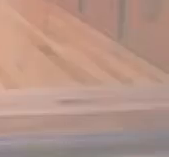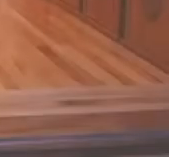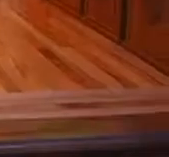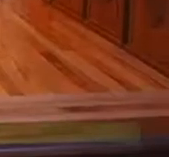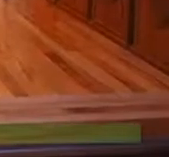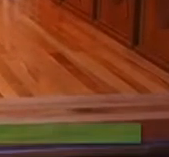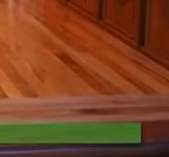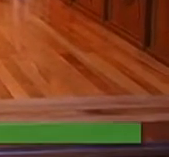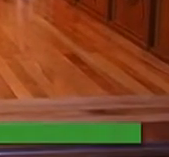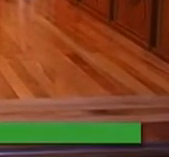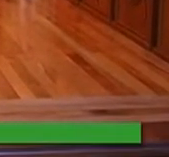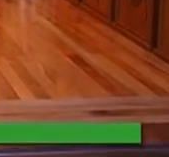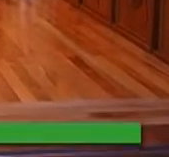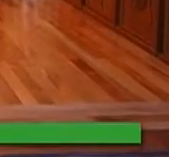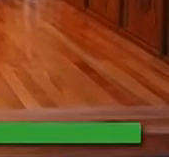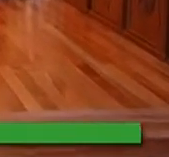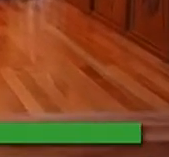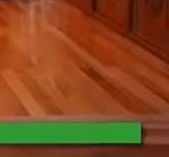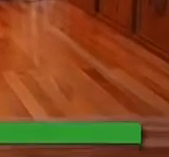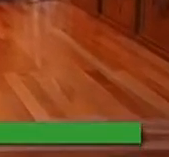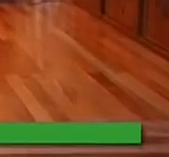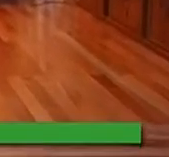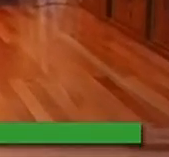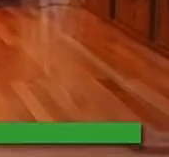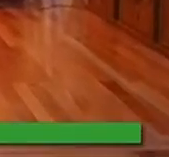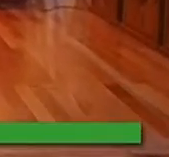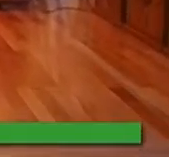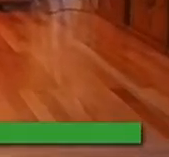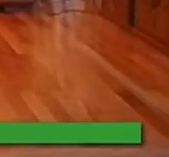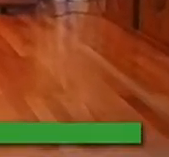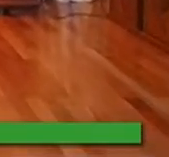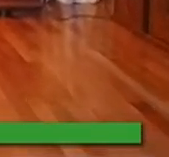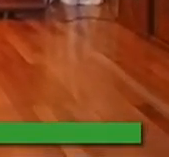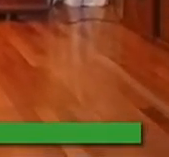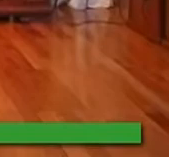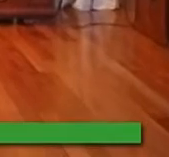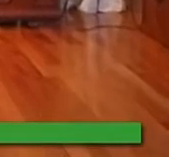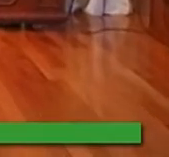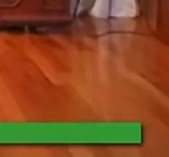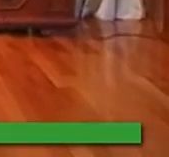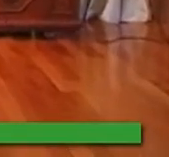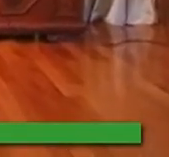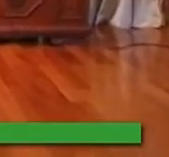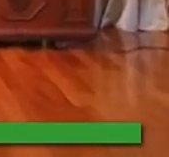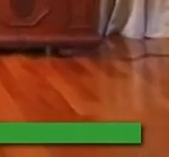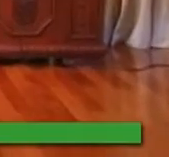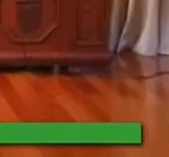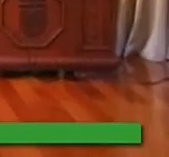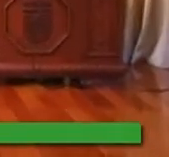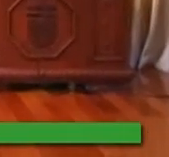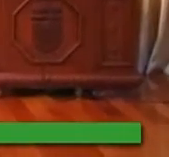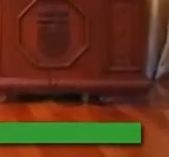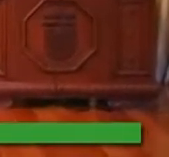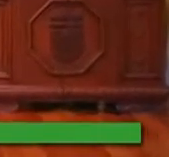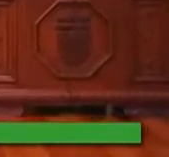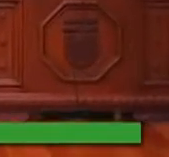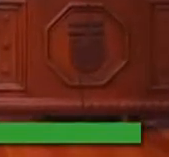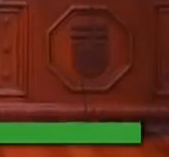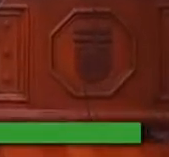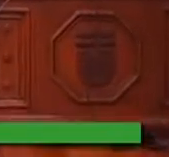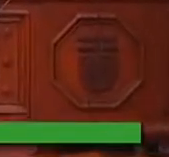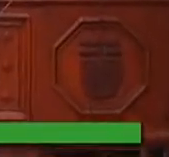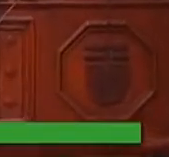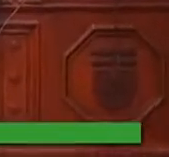Bien, muy buenos días con todos. Hoy es 4 de julio del año 2017. Vamos a dar inicio a nuestra